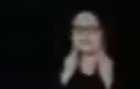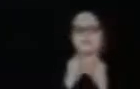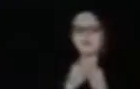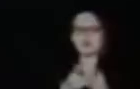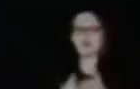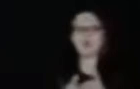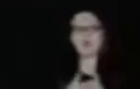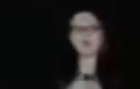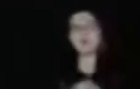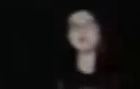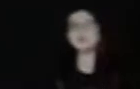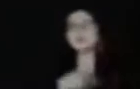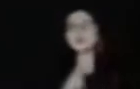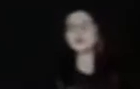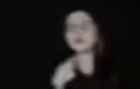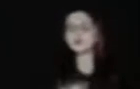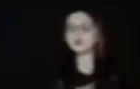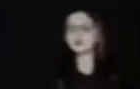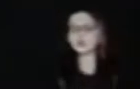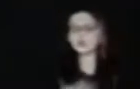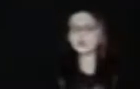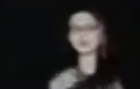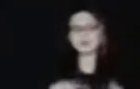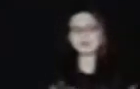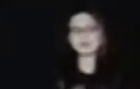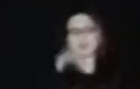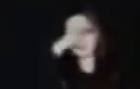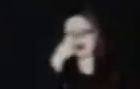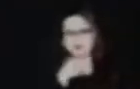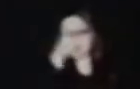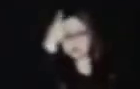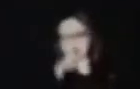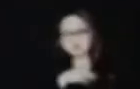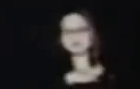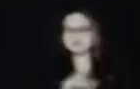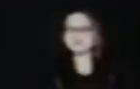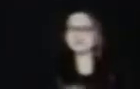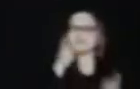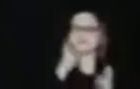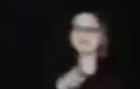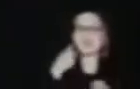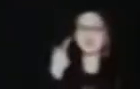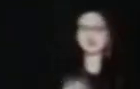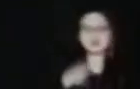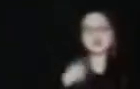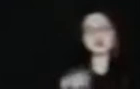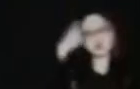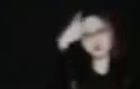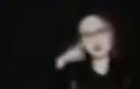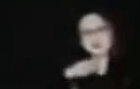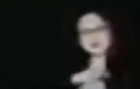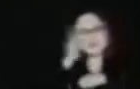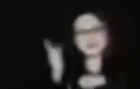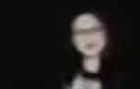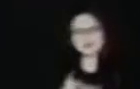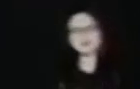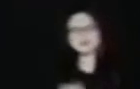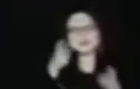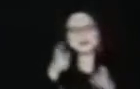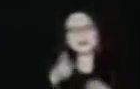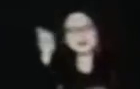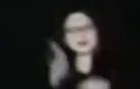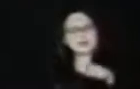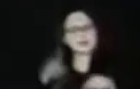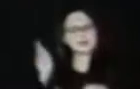el robo de los bienes del pueblo y de las riquezas de la nación. En la época